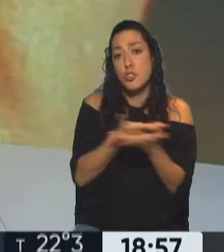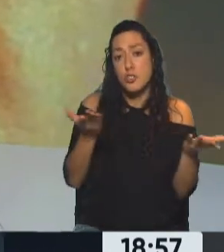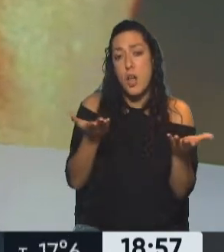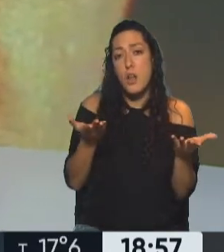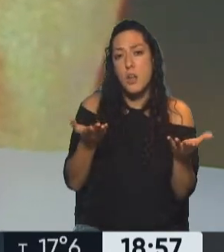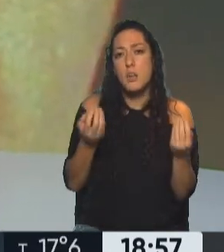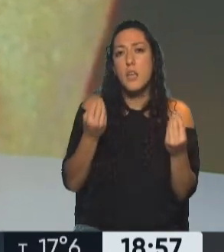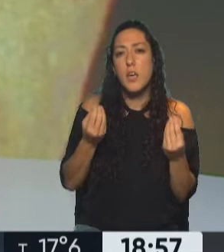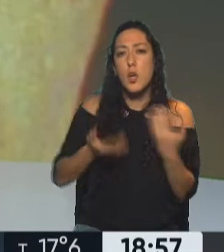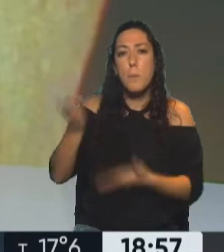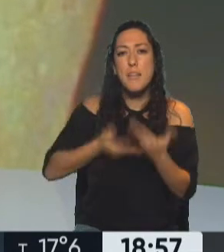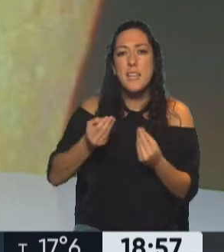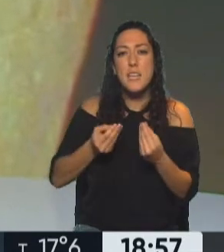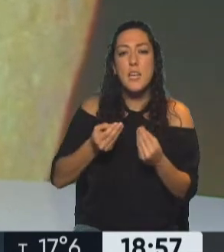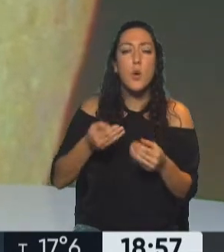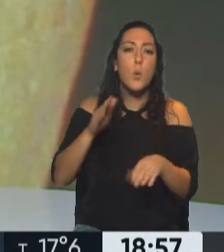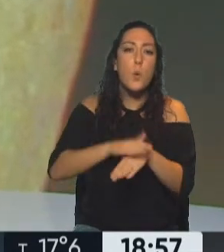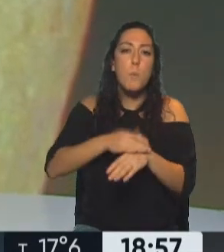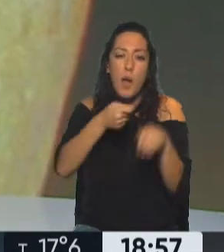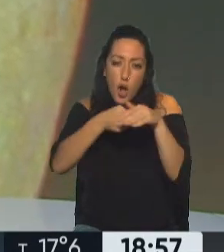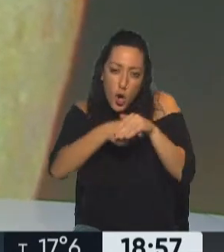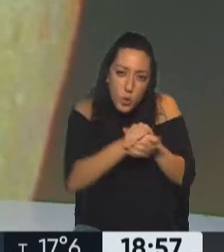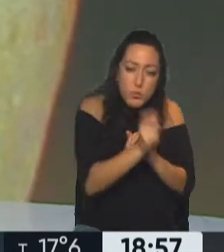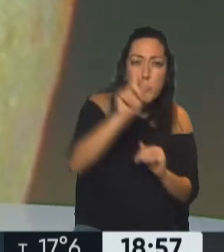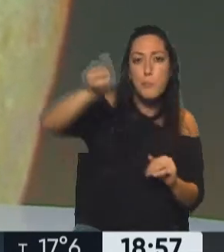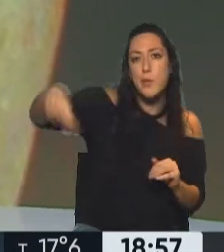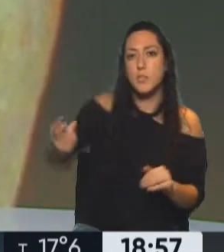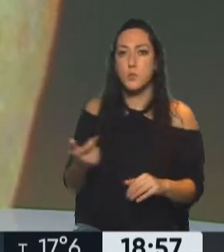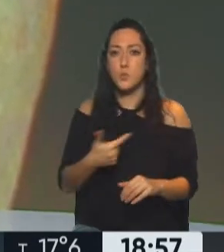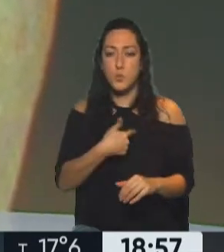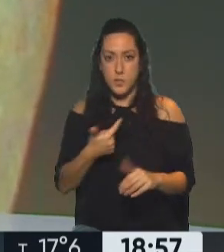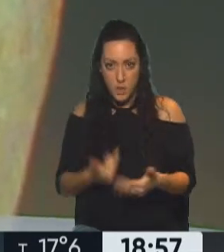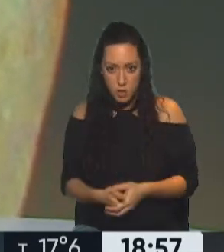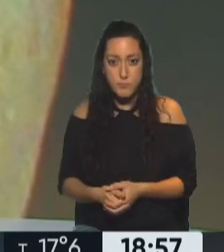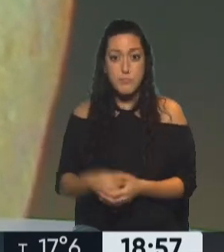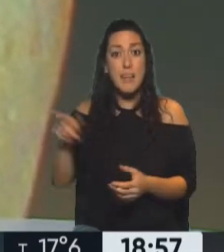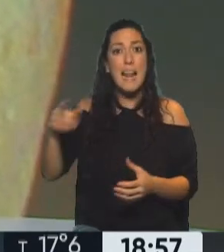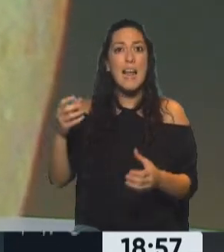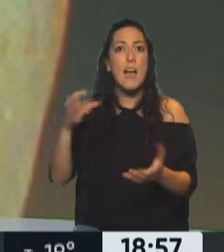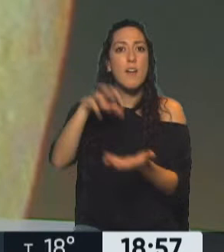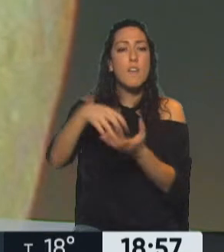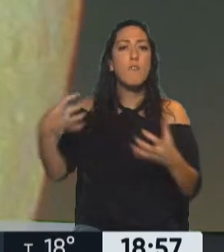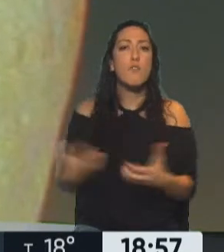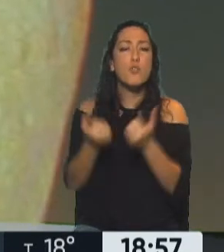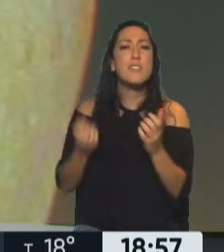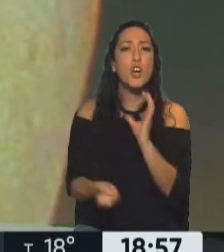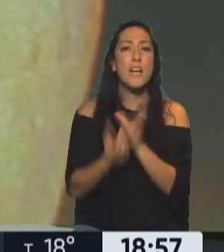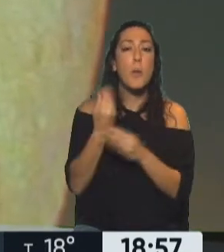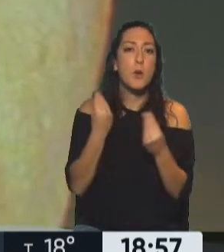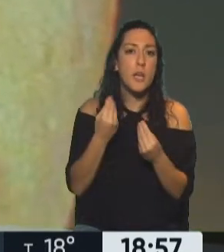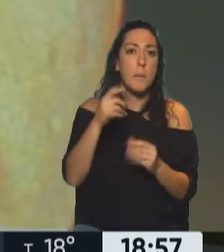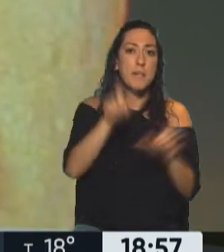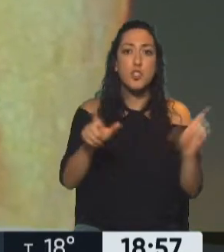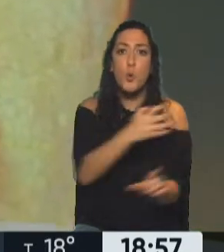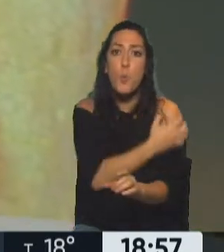suicido su fundación porque armó una fundación ya quien no tenía le daba la posibilidad de ser